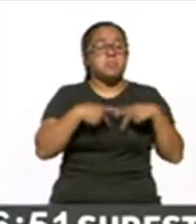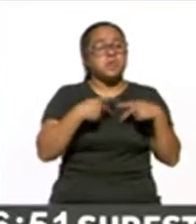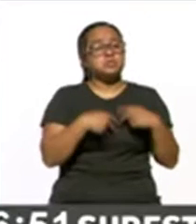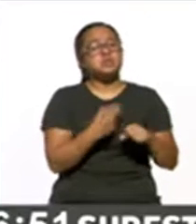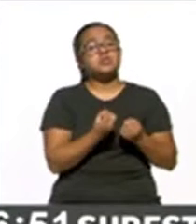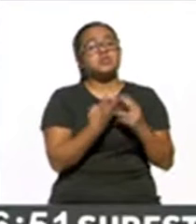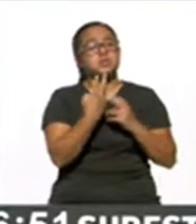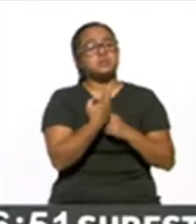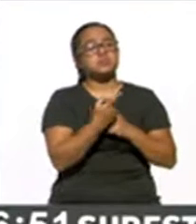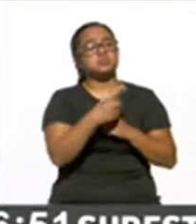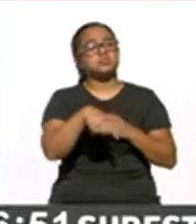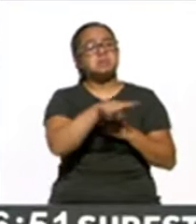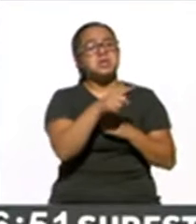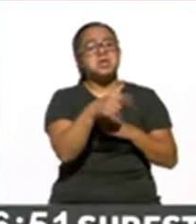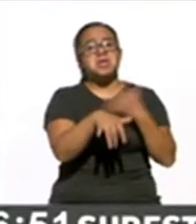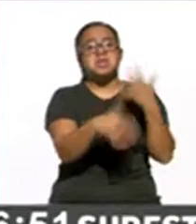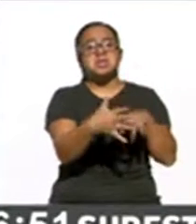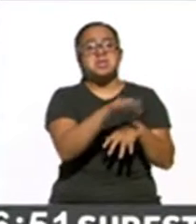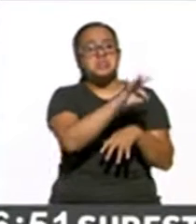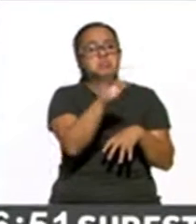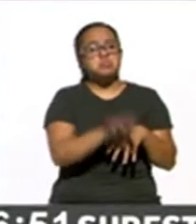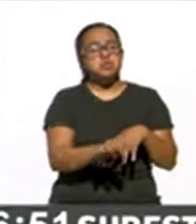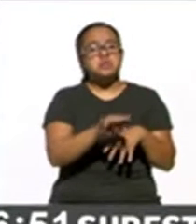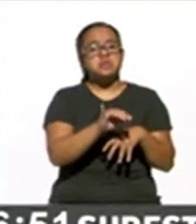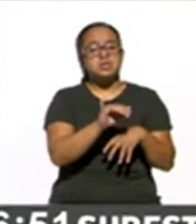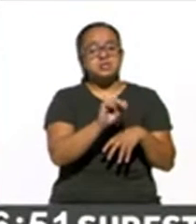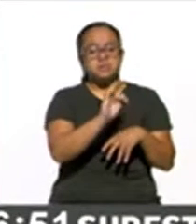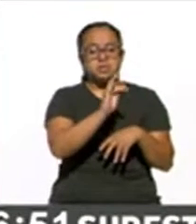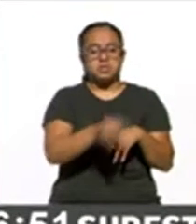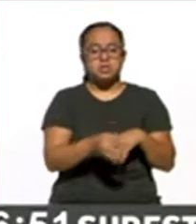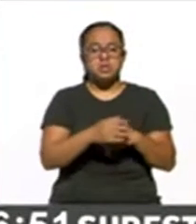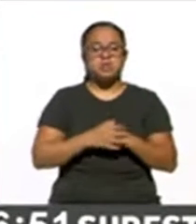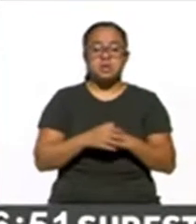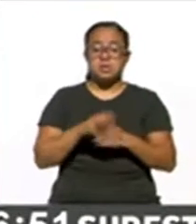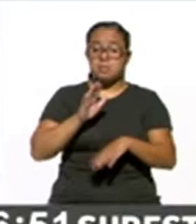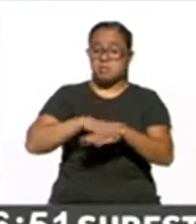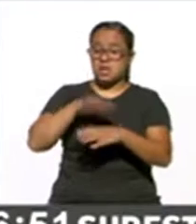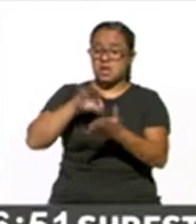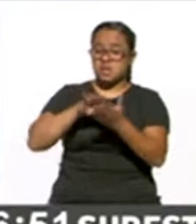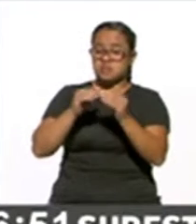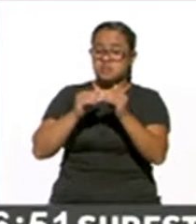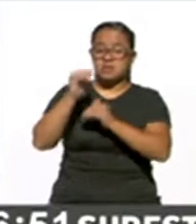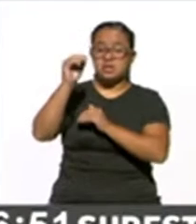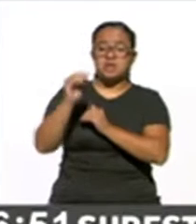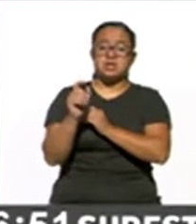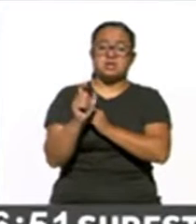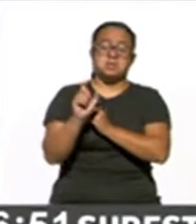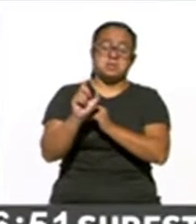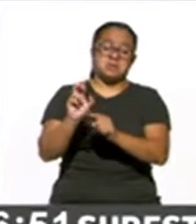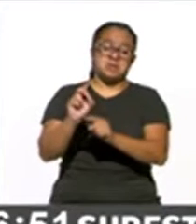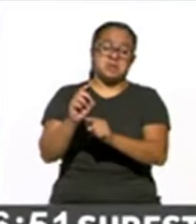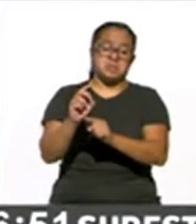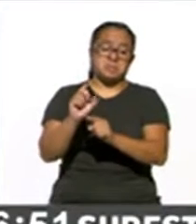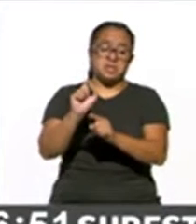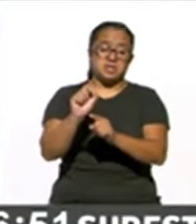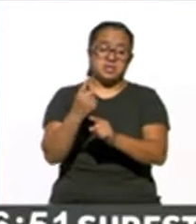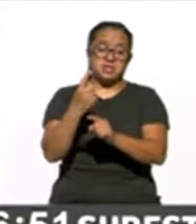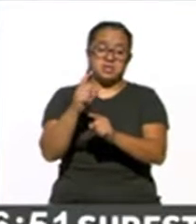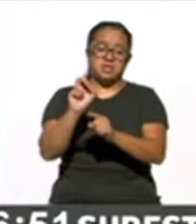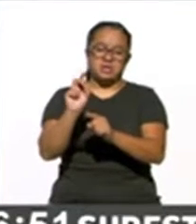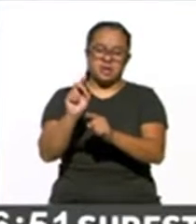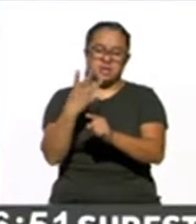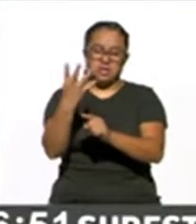población la que está de acuerdo. El punto más alto es 34% en octubre del 19, el más bajo 21